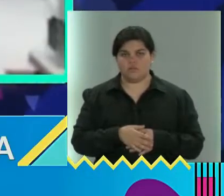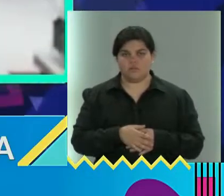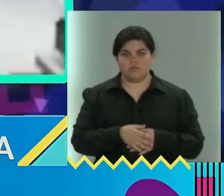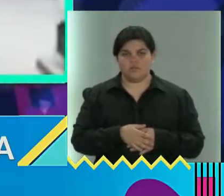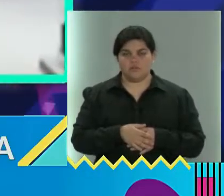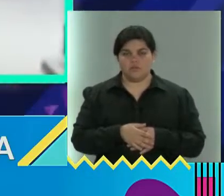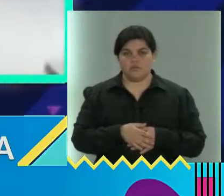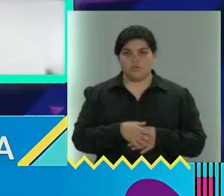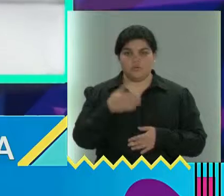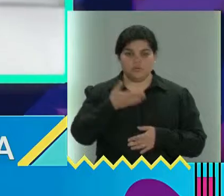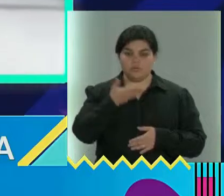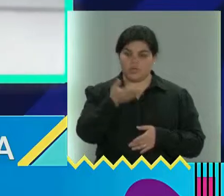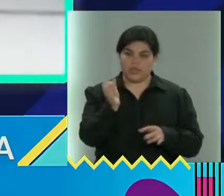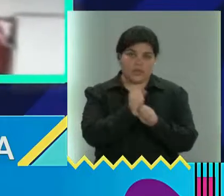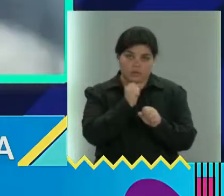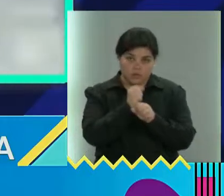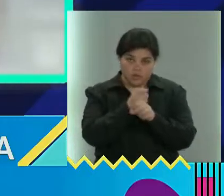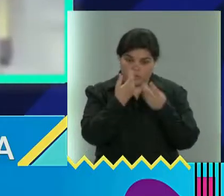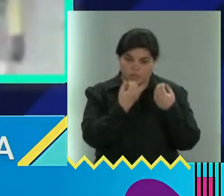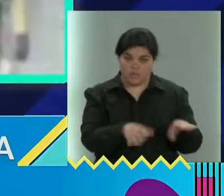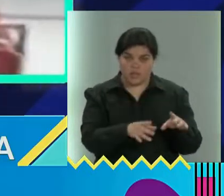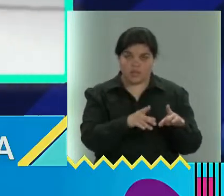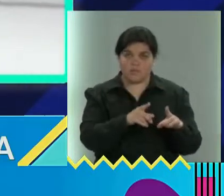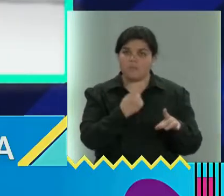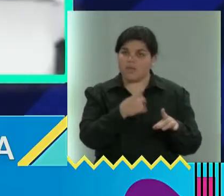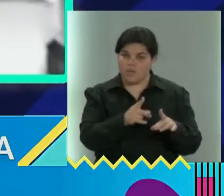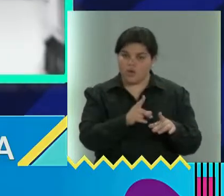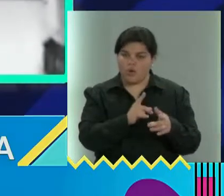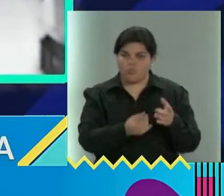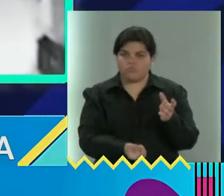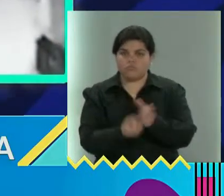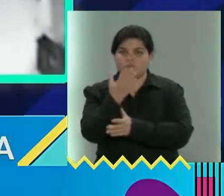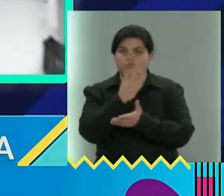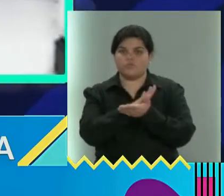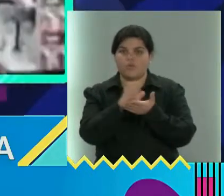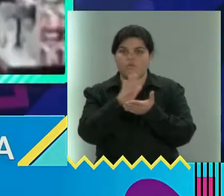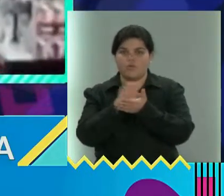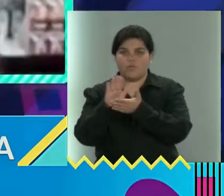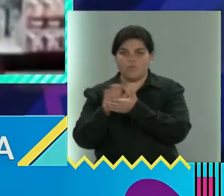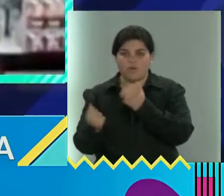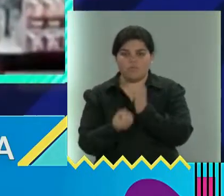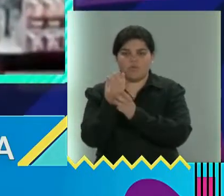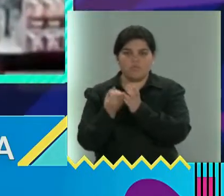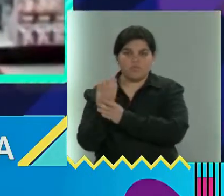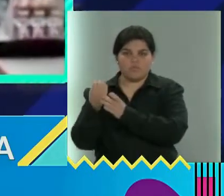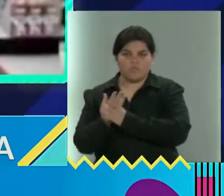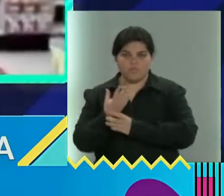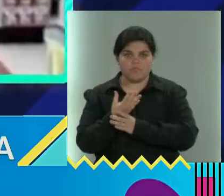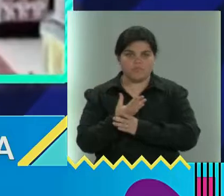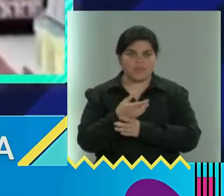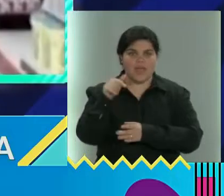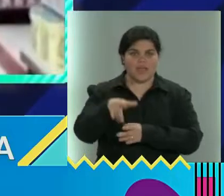que se pierden empleos, se generan trabajos nuevos que necesitan una formación específica que no sé si siempre